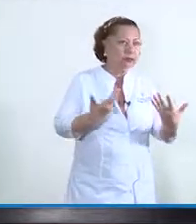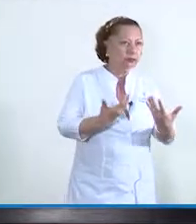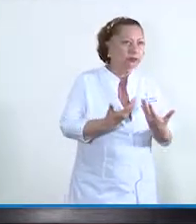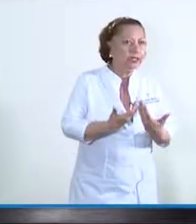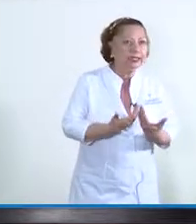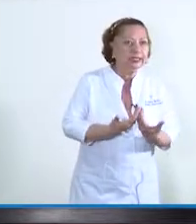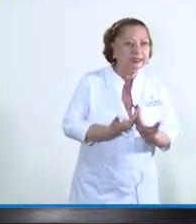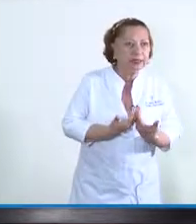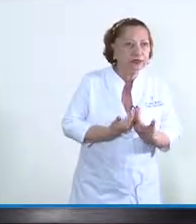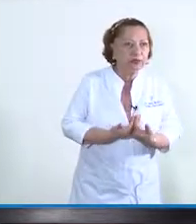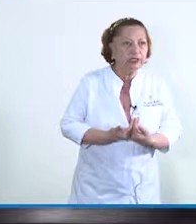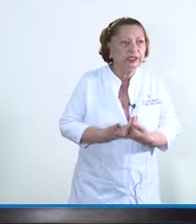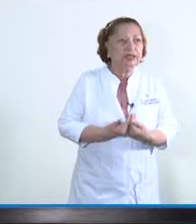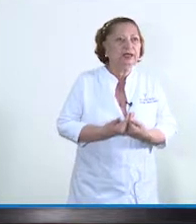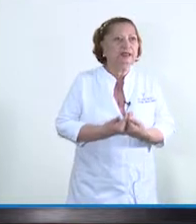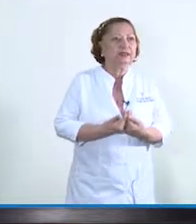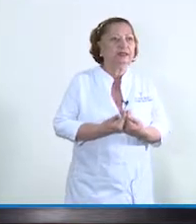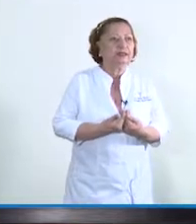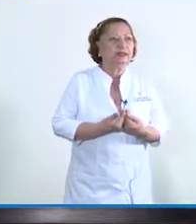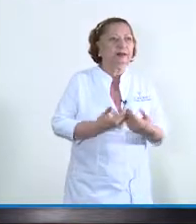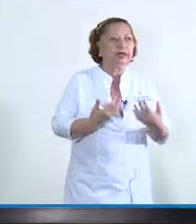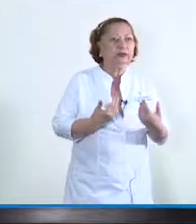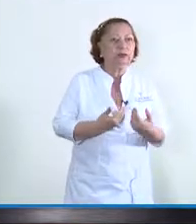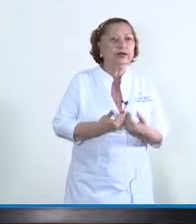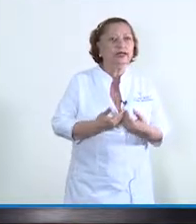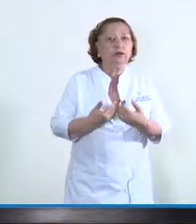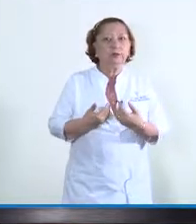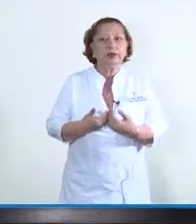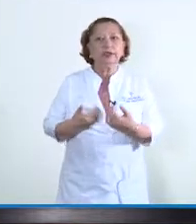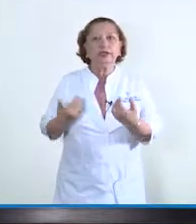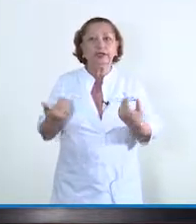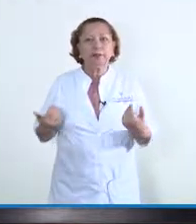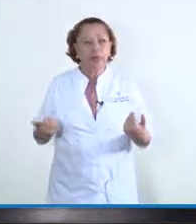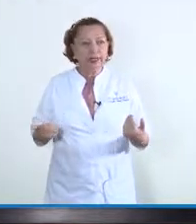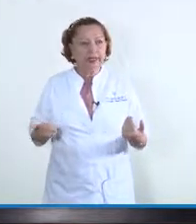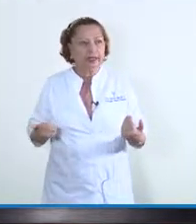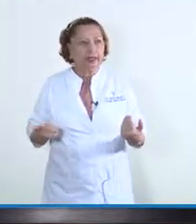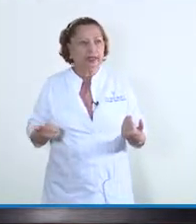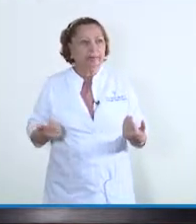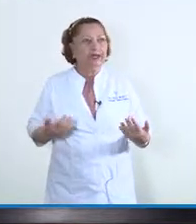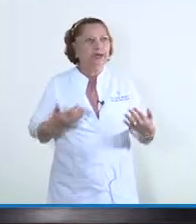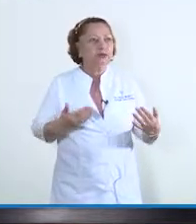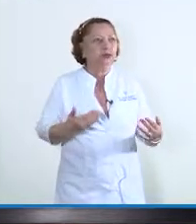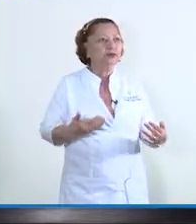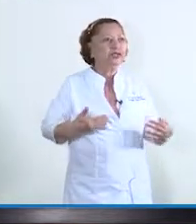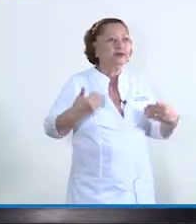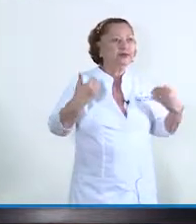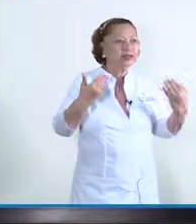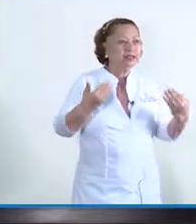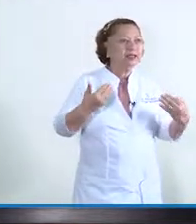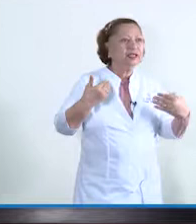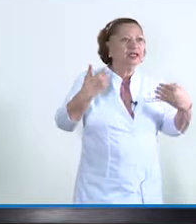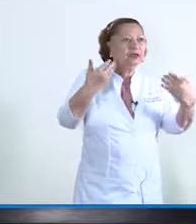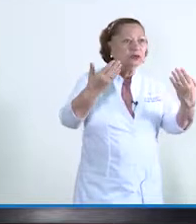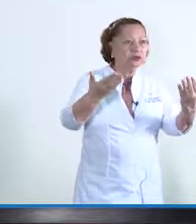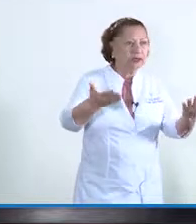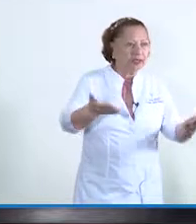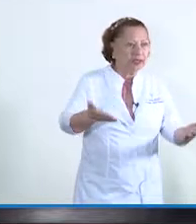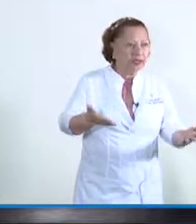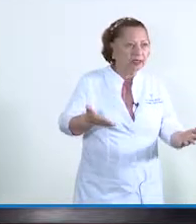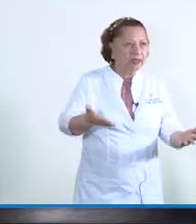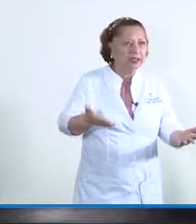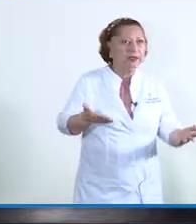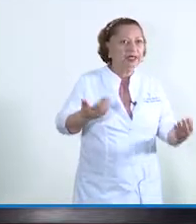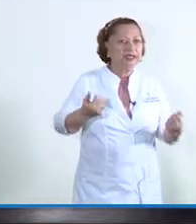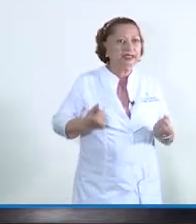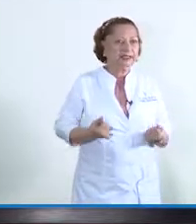la cultura de esa comunidad va a tomar lo mejor que pueda para sobrevivir en